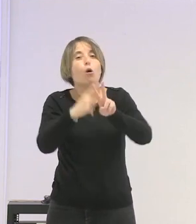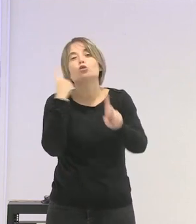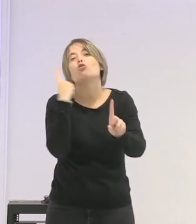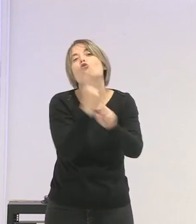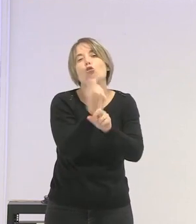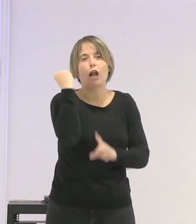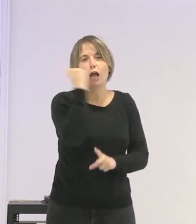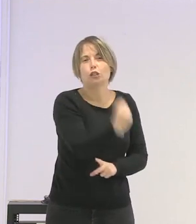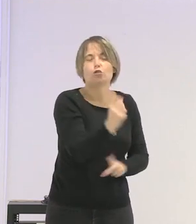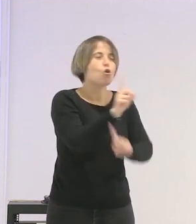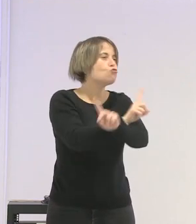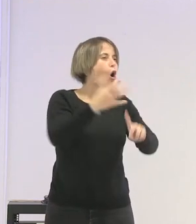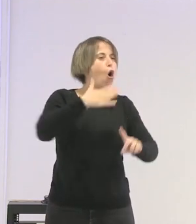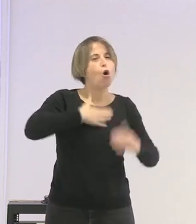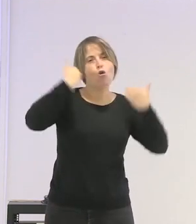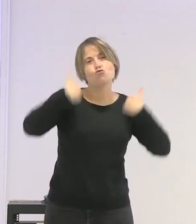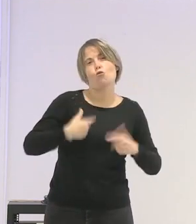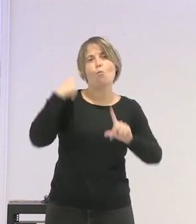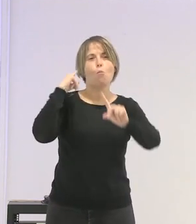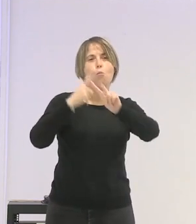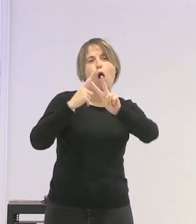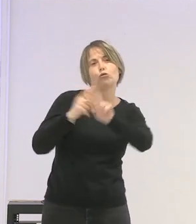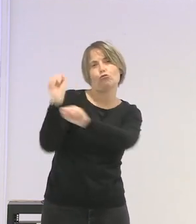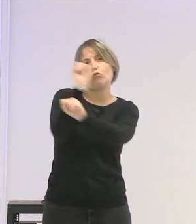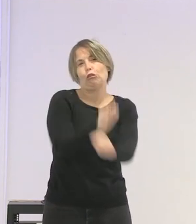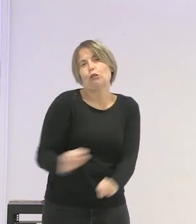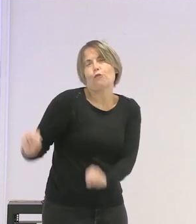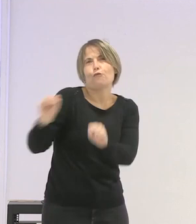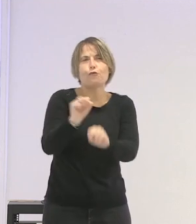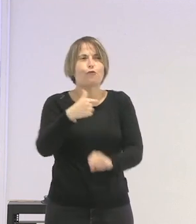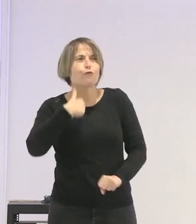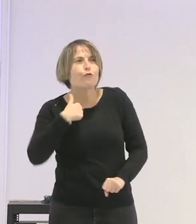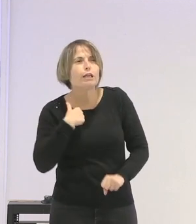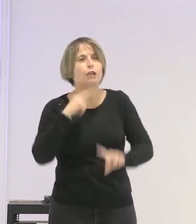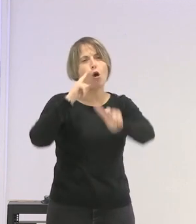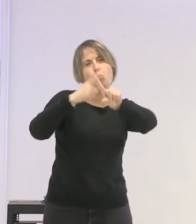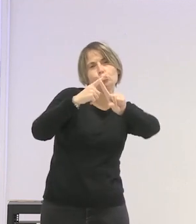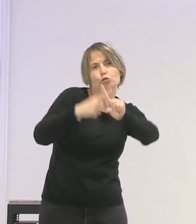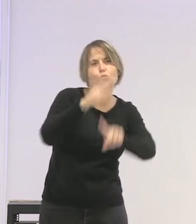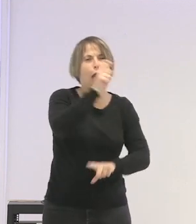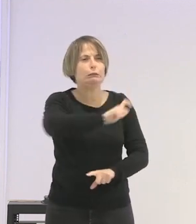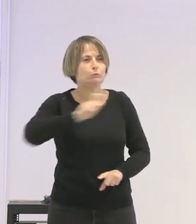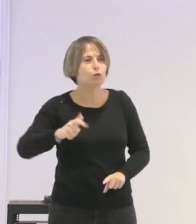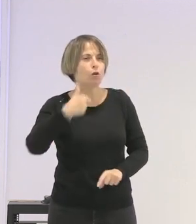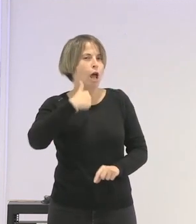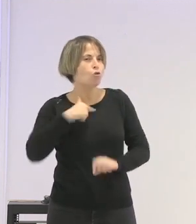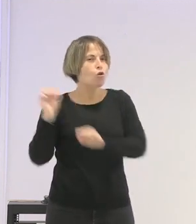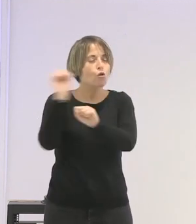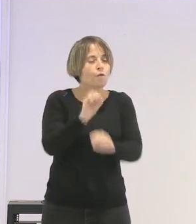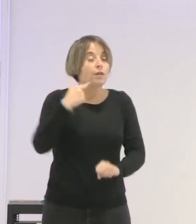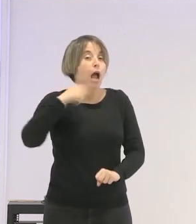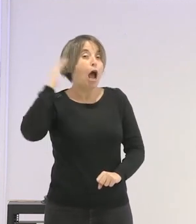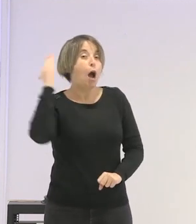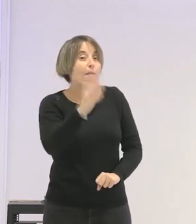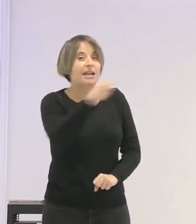asesinato y diciendo que no, que ellos son defensores de los homosexuales y que precisamente lo que amenaza de